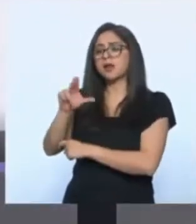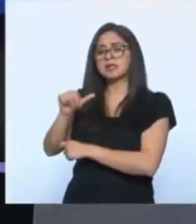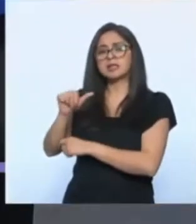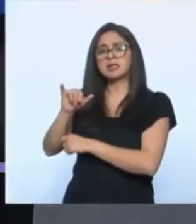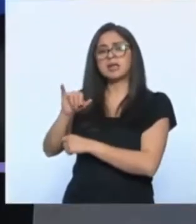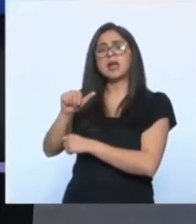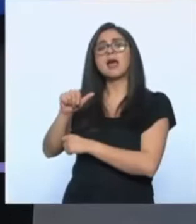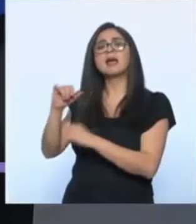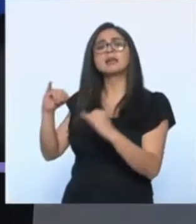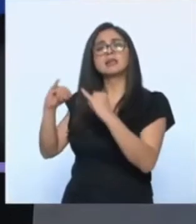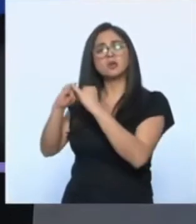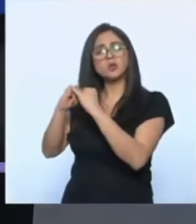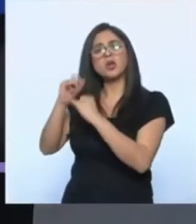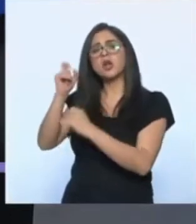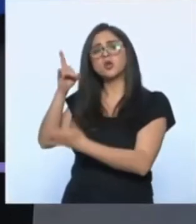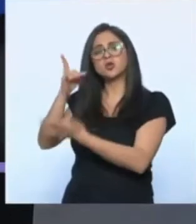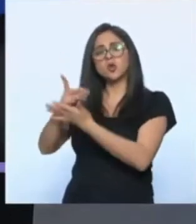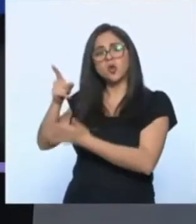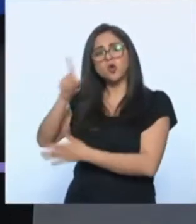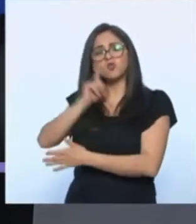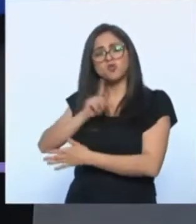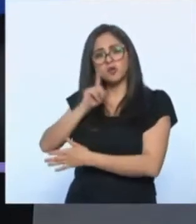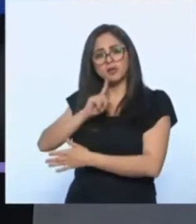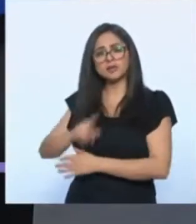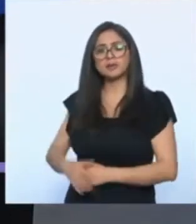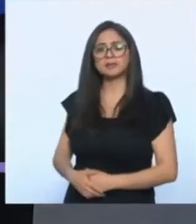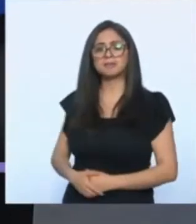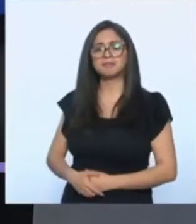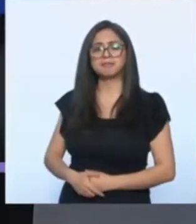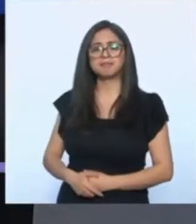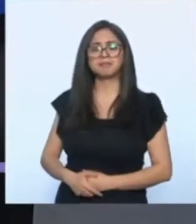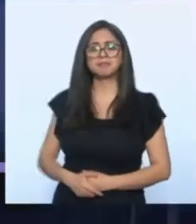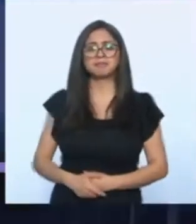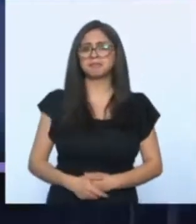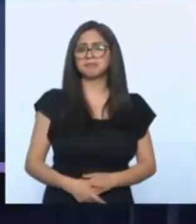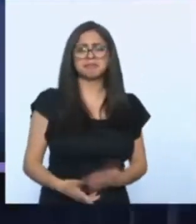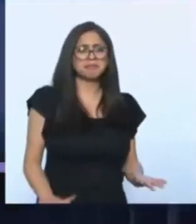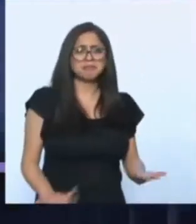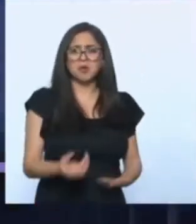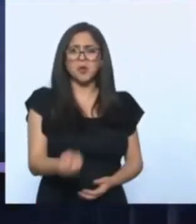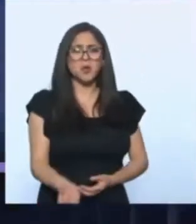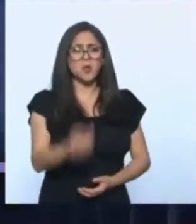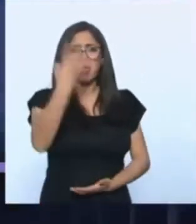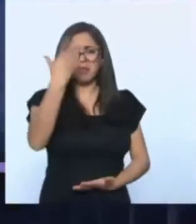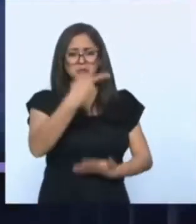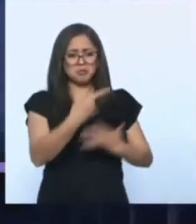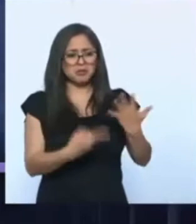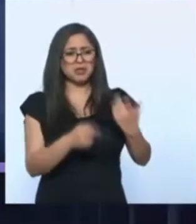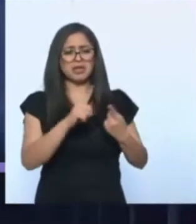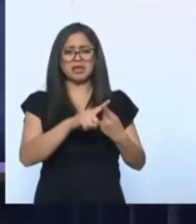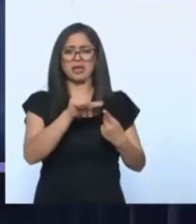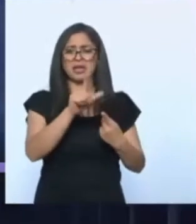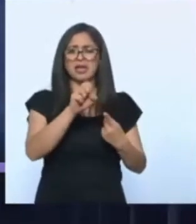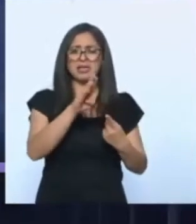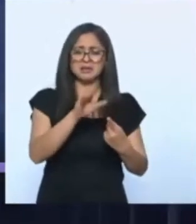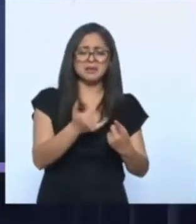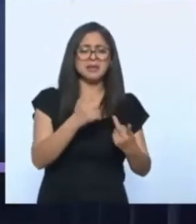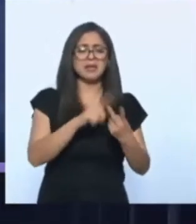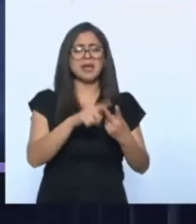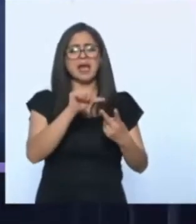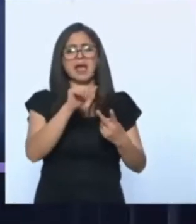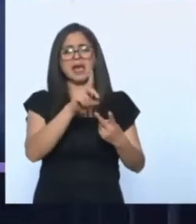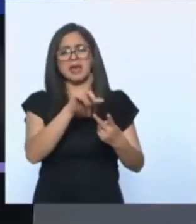dándole el enfoque de género a una mujer. Bueno, pues ¿cuántos casos? Todos los que usted se pueda imaginar. Lesbi Pérez, Aide